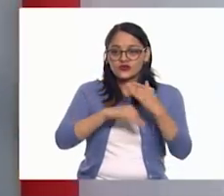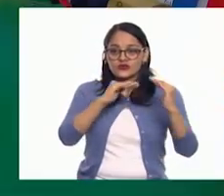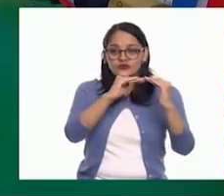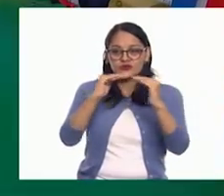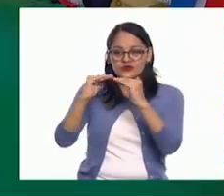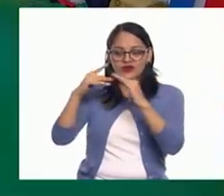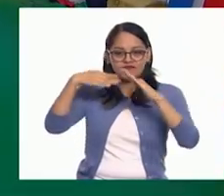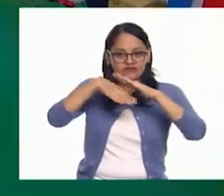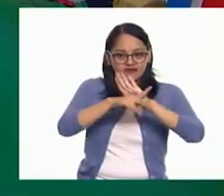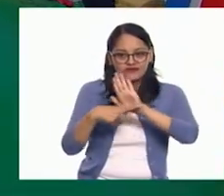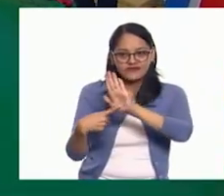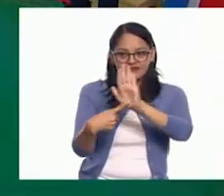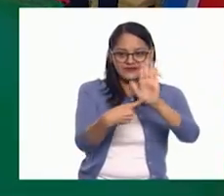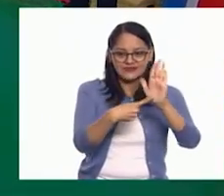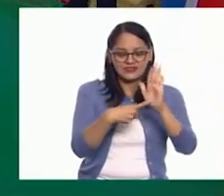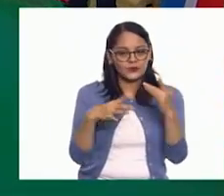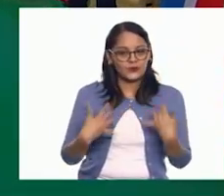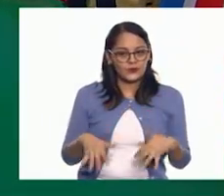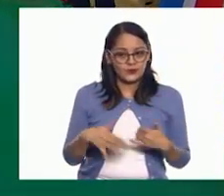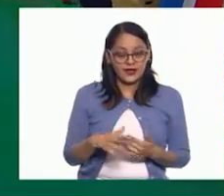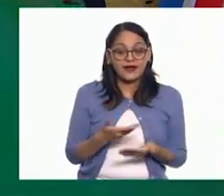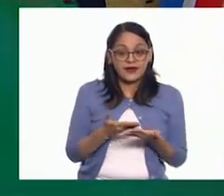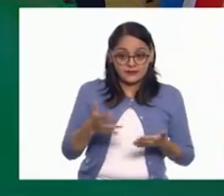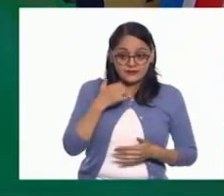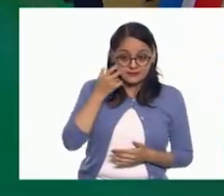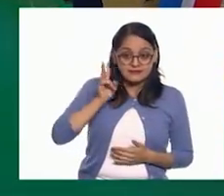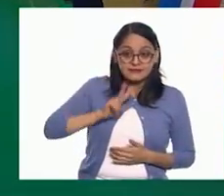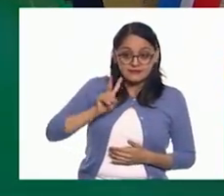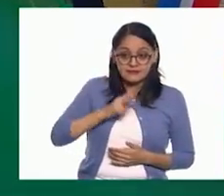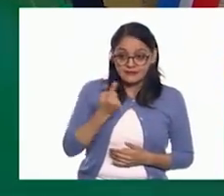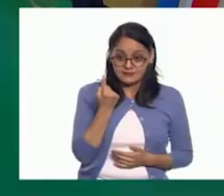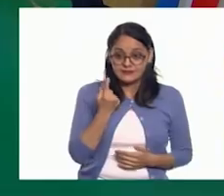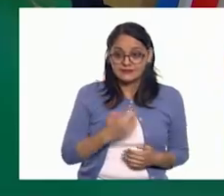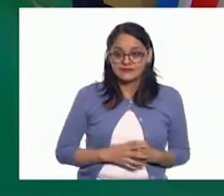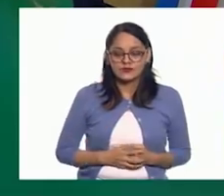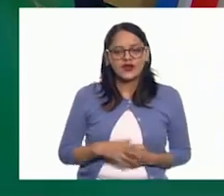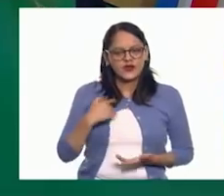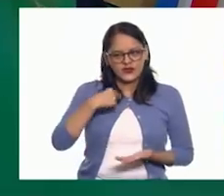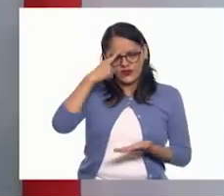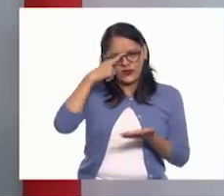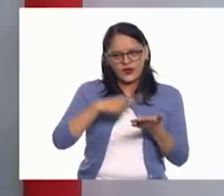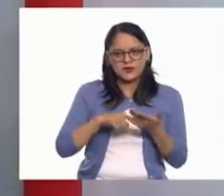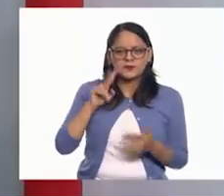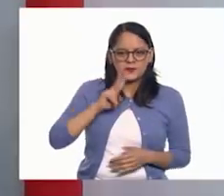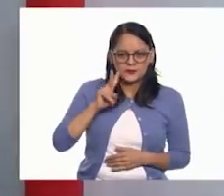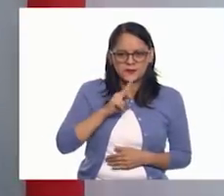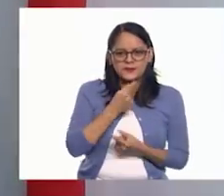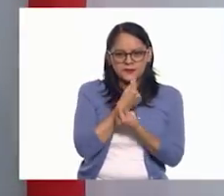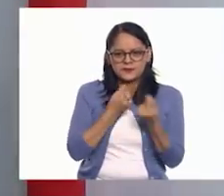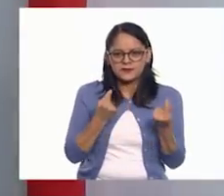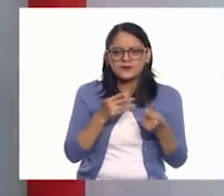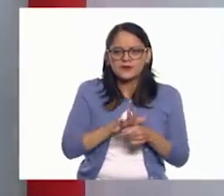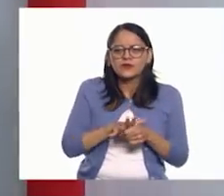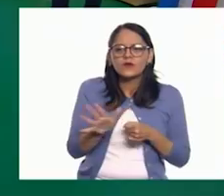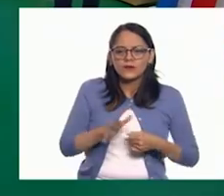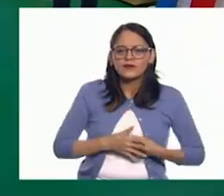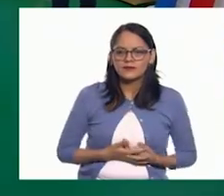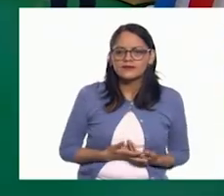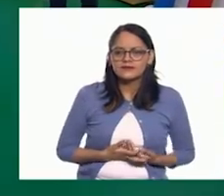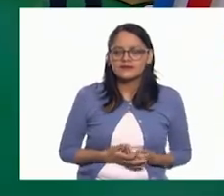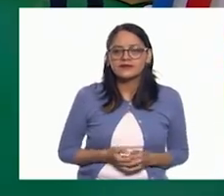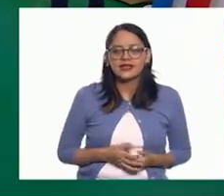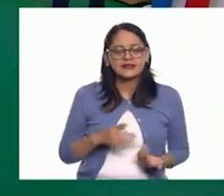niñas y niños. Claro. ¿Tienen un reto para las niñas y los niños? Pues yo creo que el reto para las niñas y niños va a